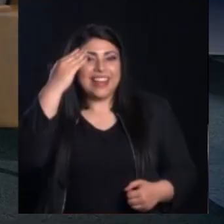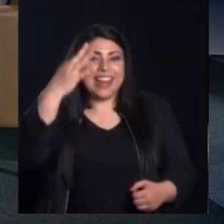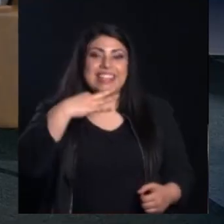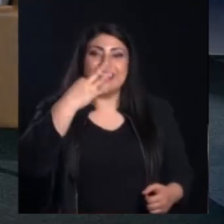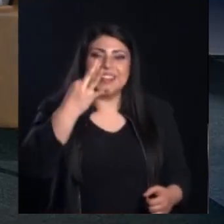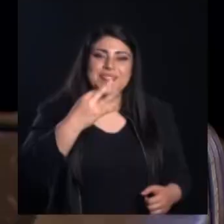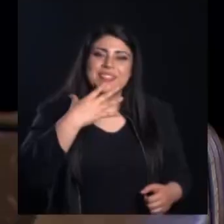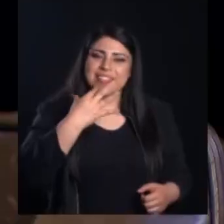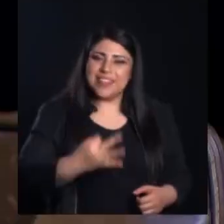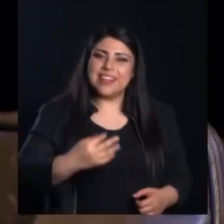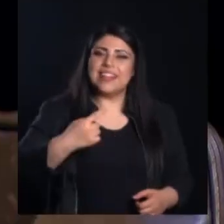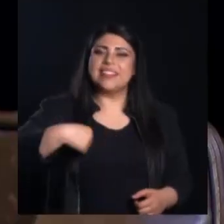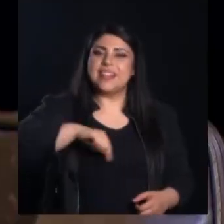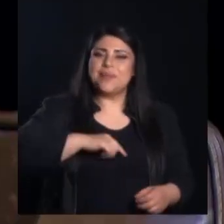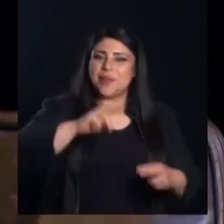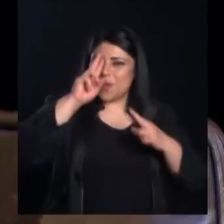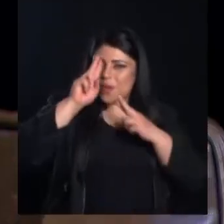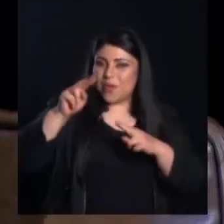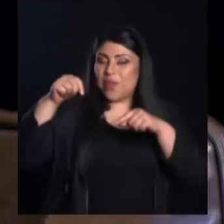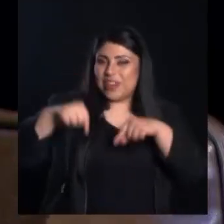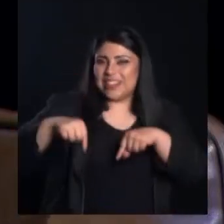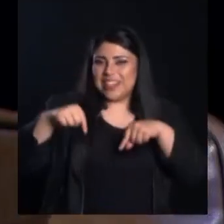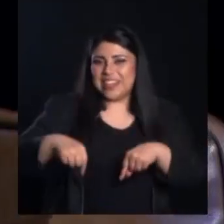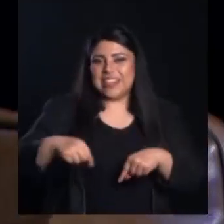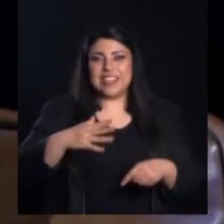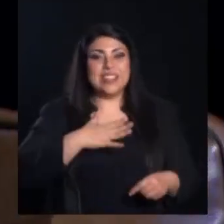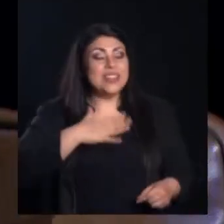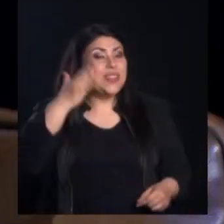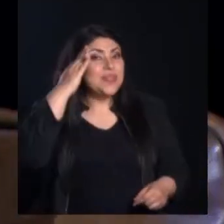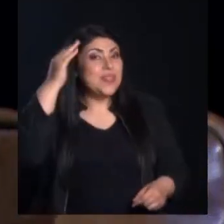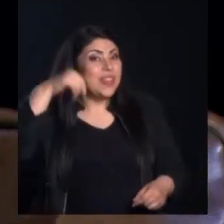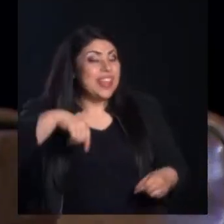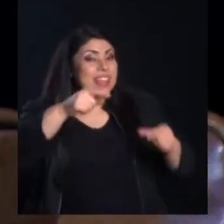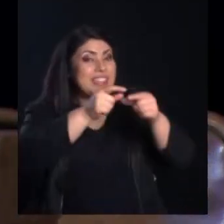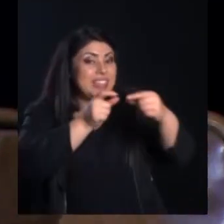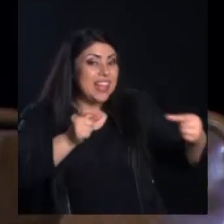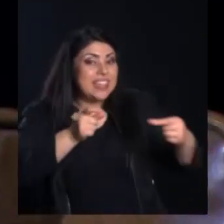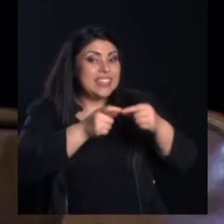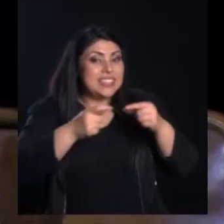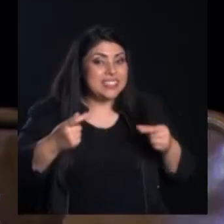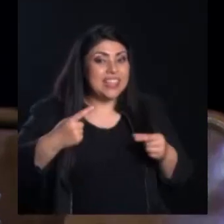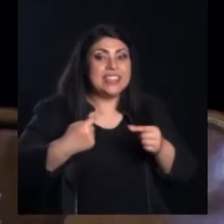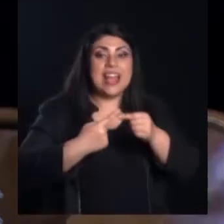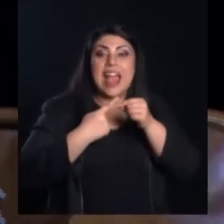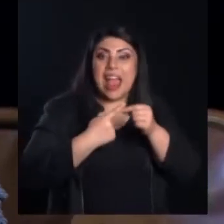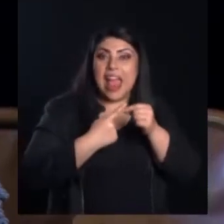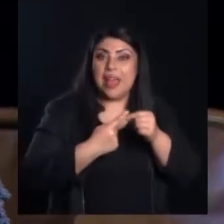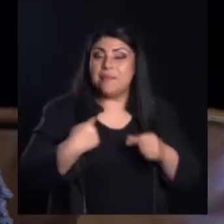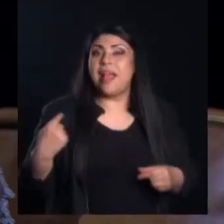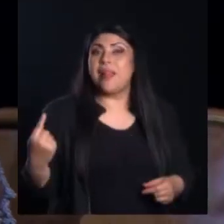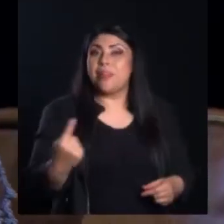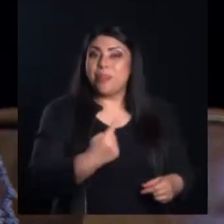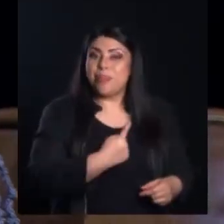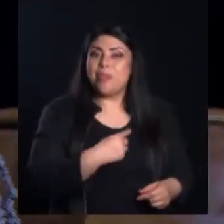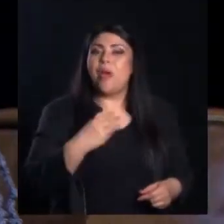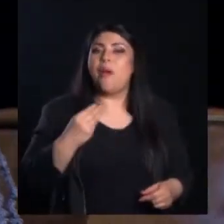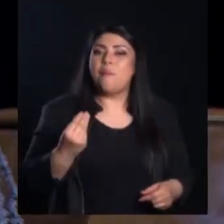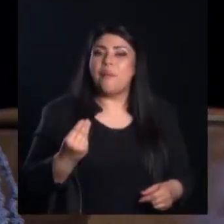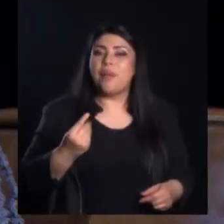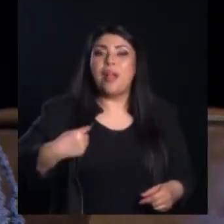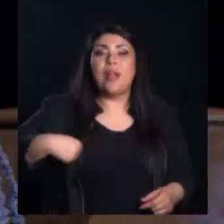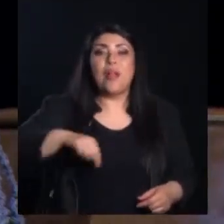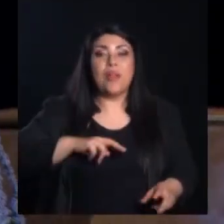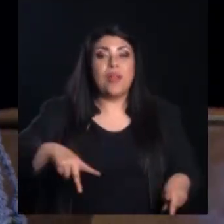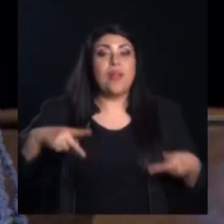siempre es un honor estar aquí yo creo que este ensanche fue muy especial para nosotros en especial porque lo vivimos